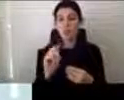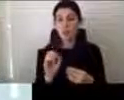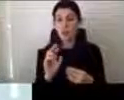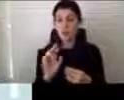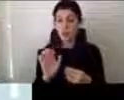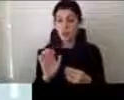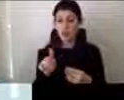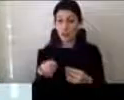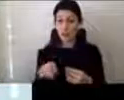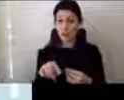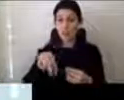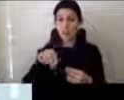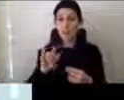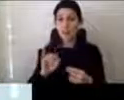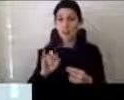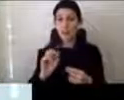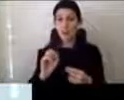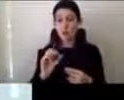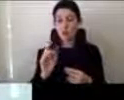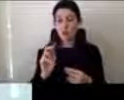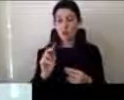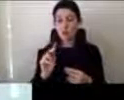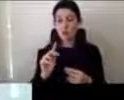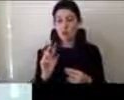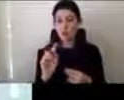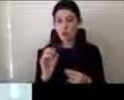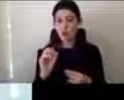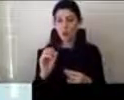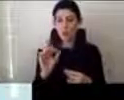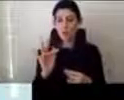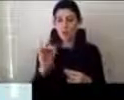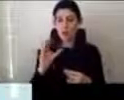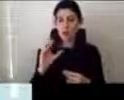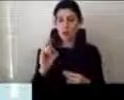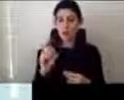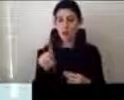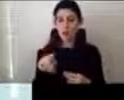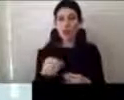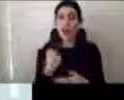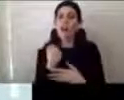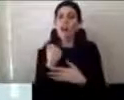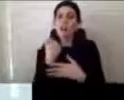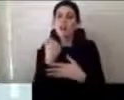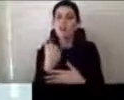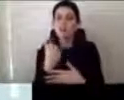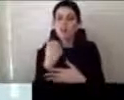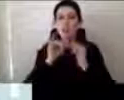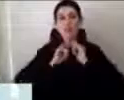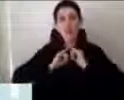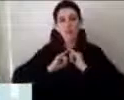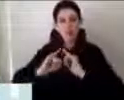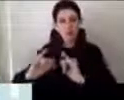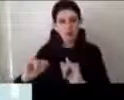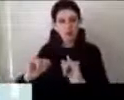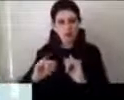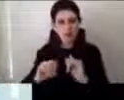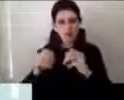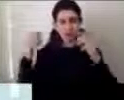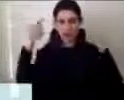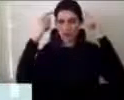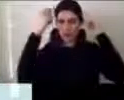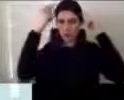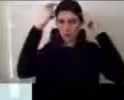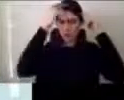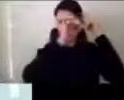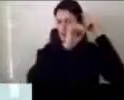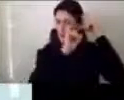conexiones sinápticas y la transmisión de la información entre las neuronas. Se requiere, ¿no es cierto?, que